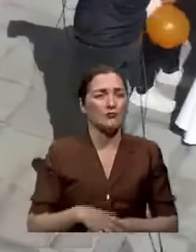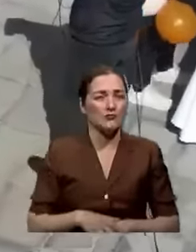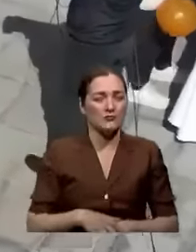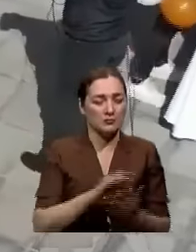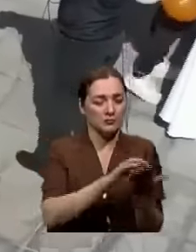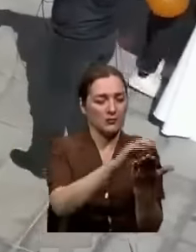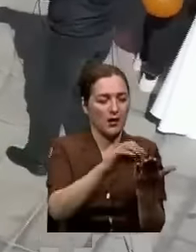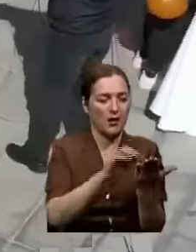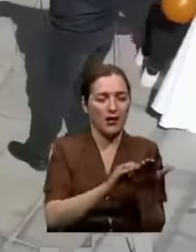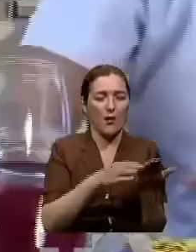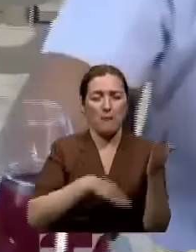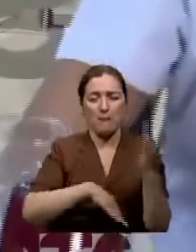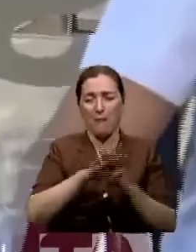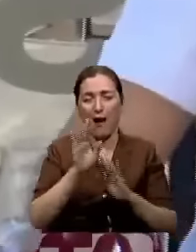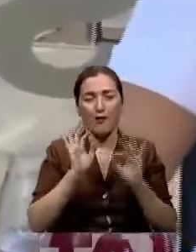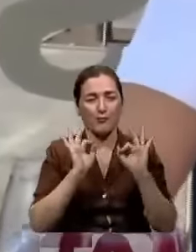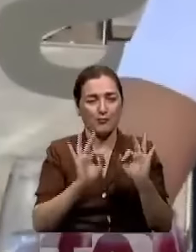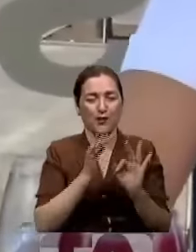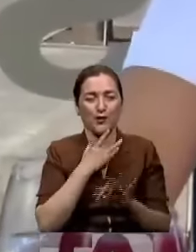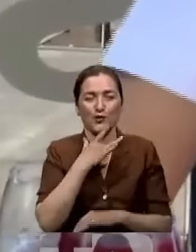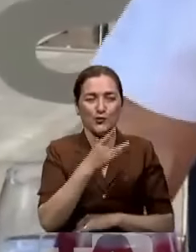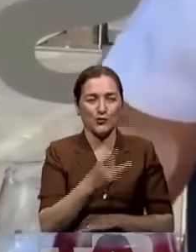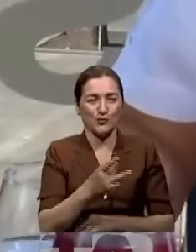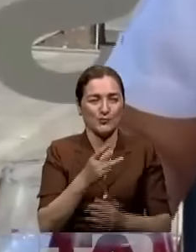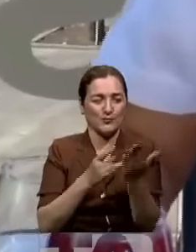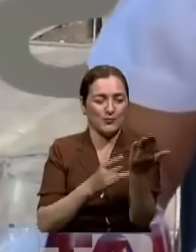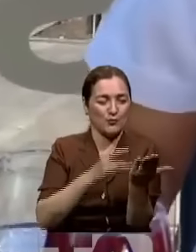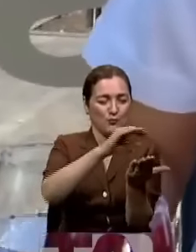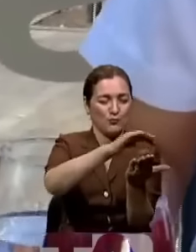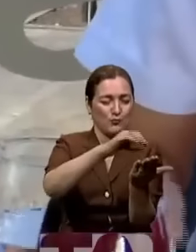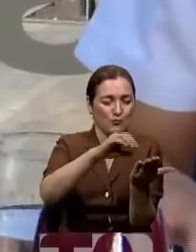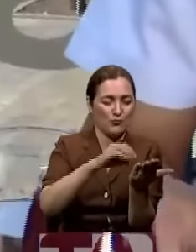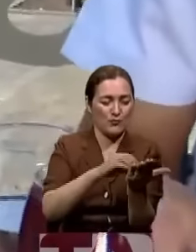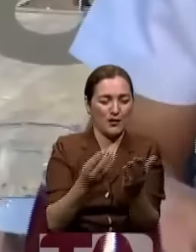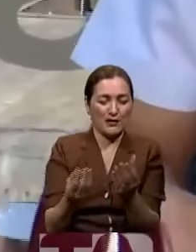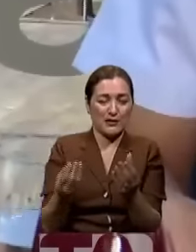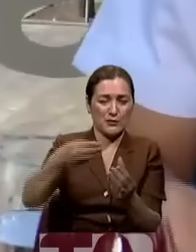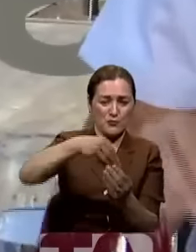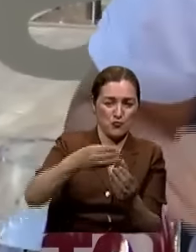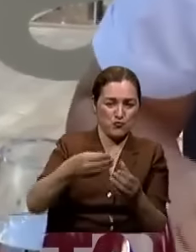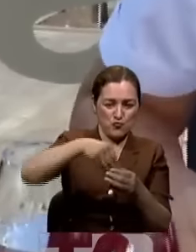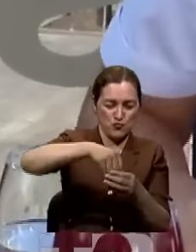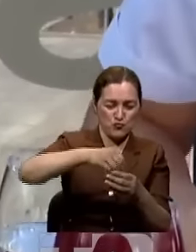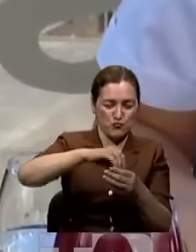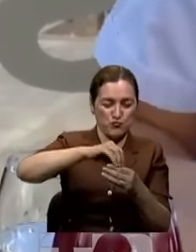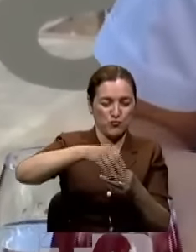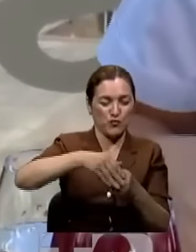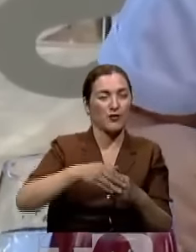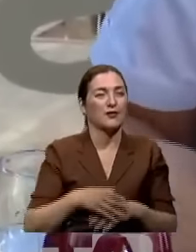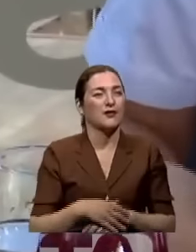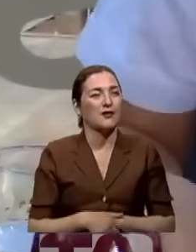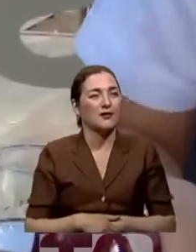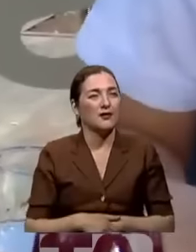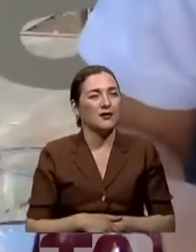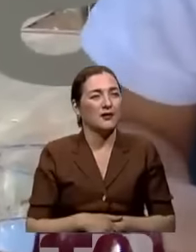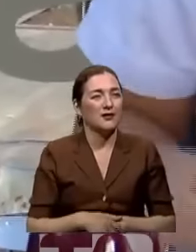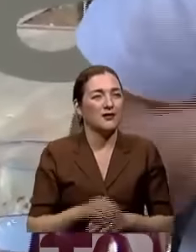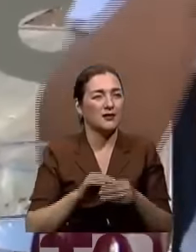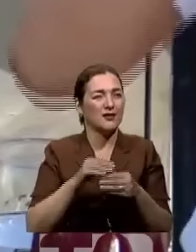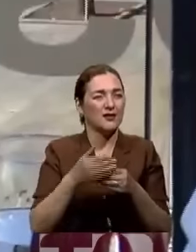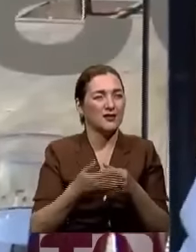al 1000%. Me gustó muchísimo la decoración. Hay mucho más relleno. Lo que me di cuenta es que a un ladito de la